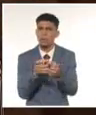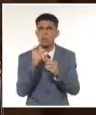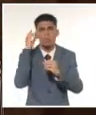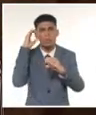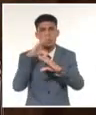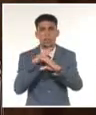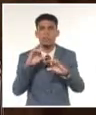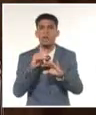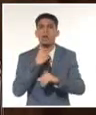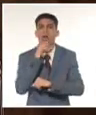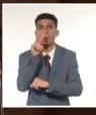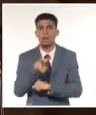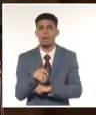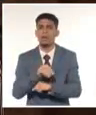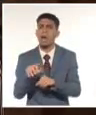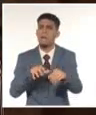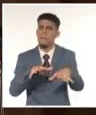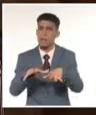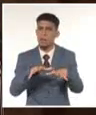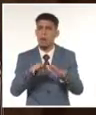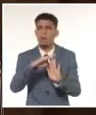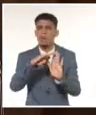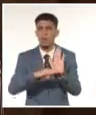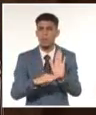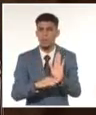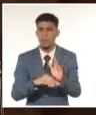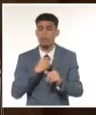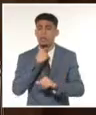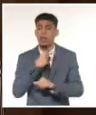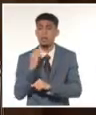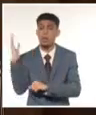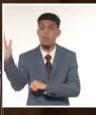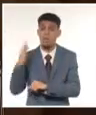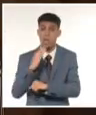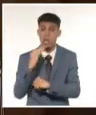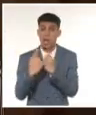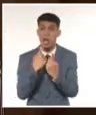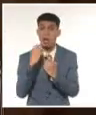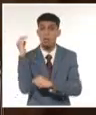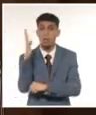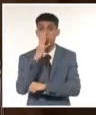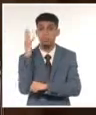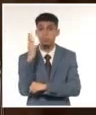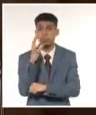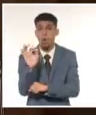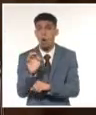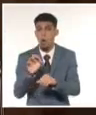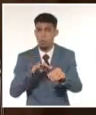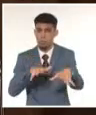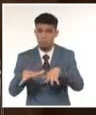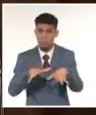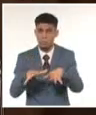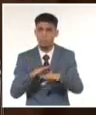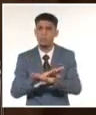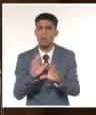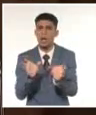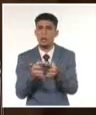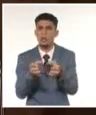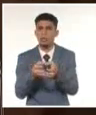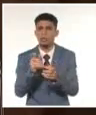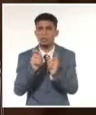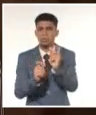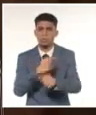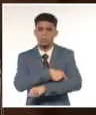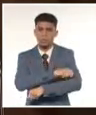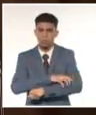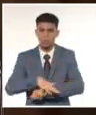un conjunto de medidas con el propósito de mitigar los efectos negativos de los desastres naturales y también de los que